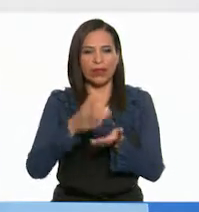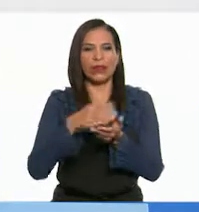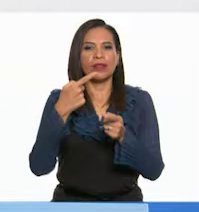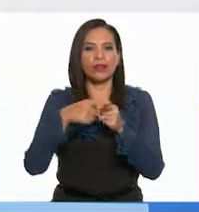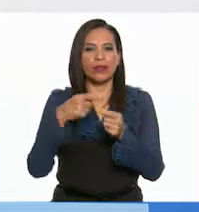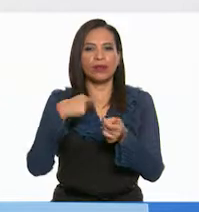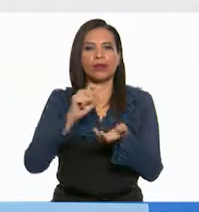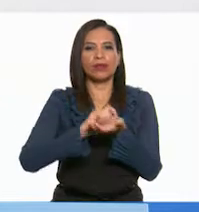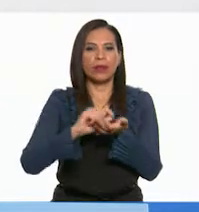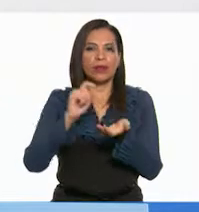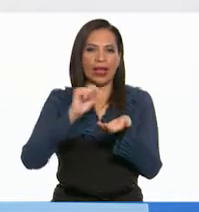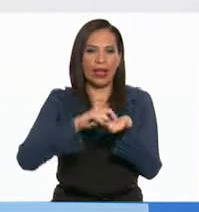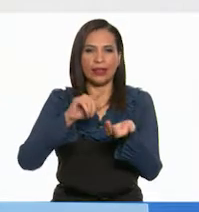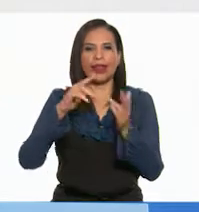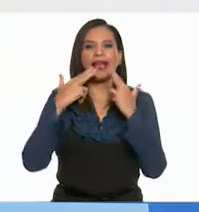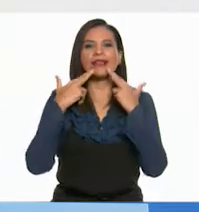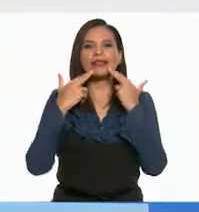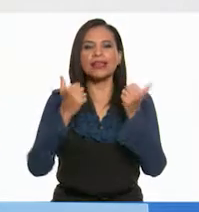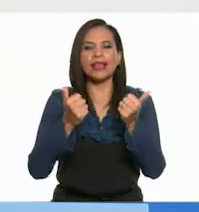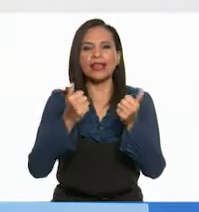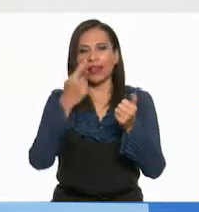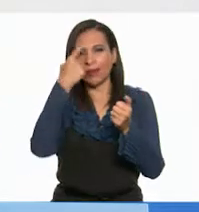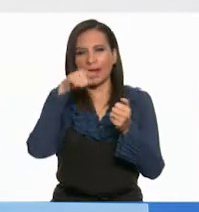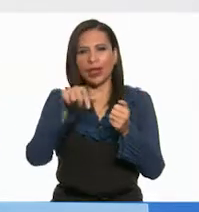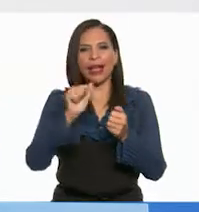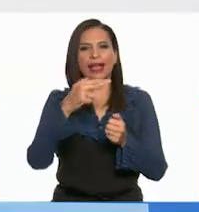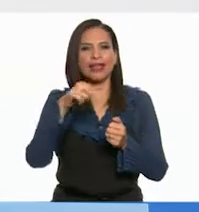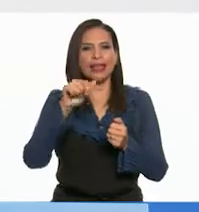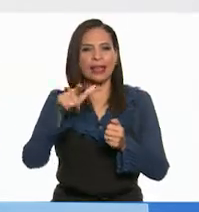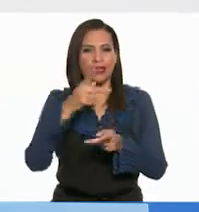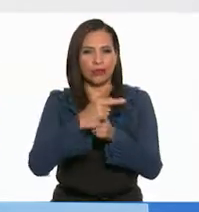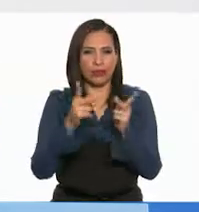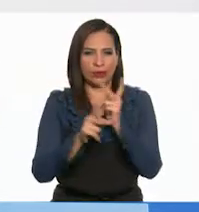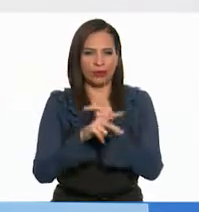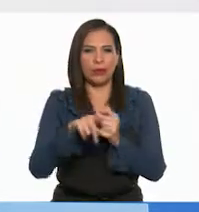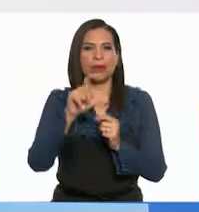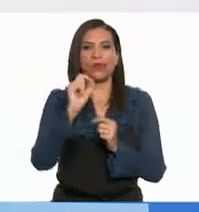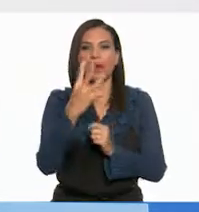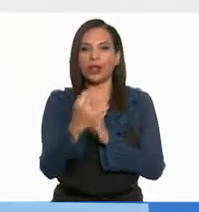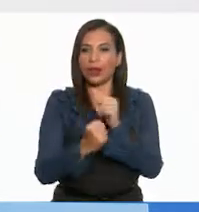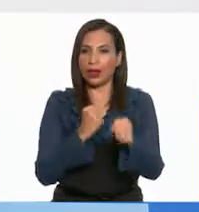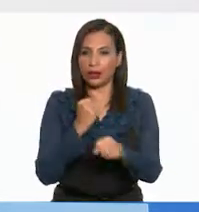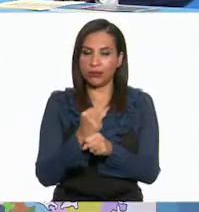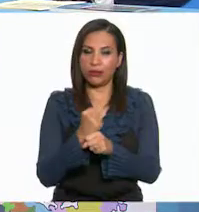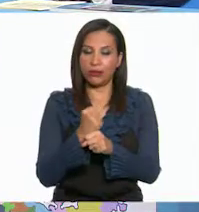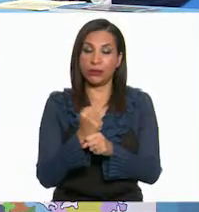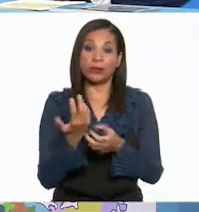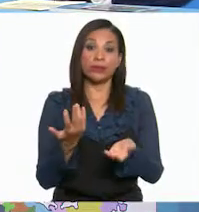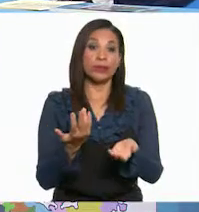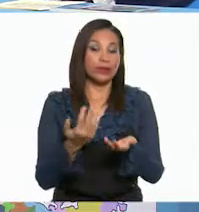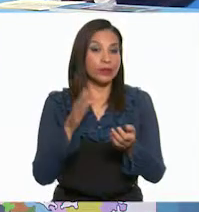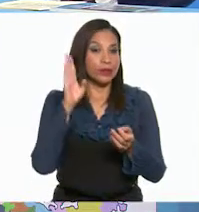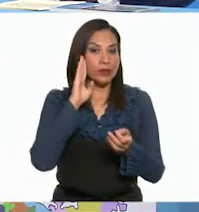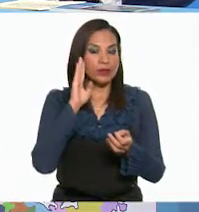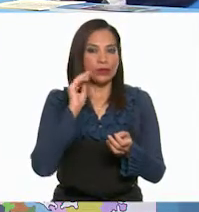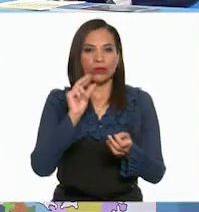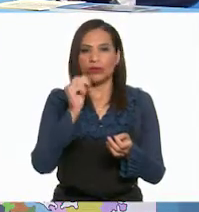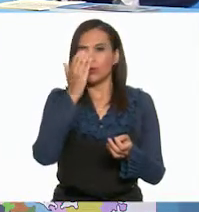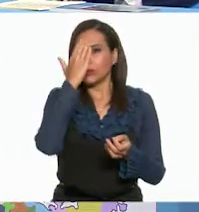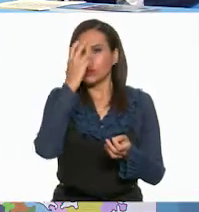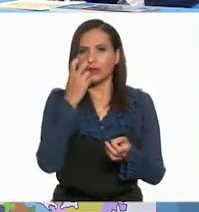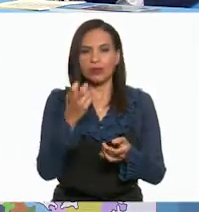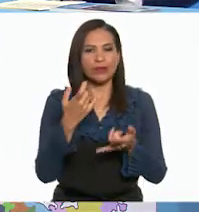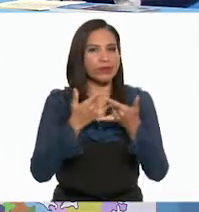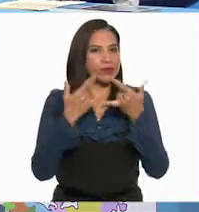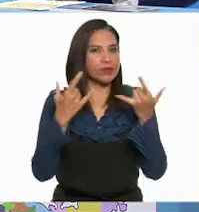y escribano en una hacienda productora de añil hasta los 24 años. Vaya, no conocíamos